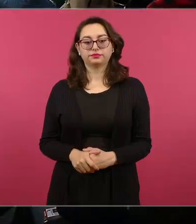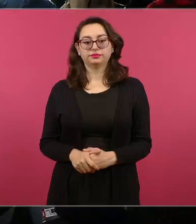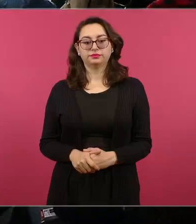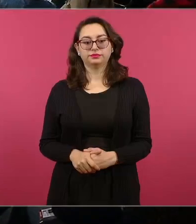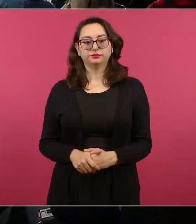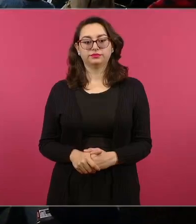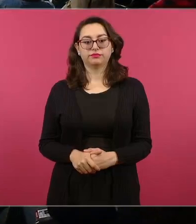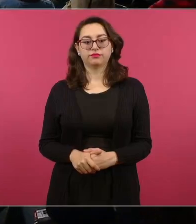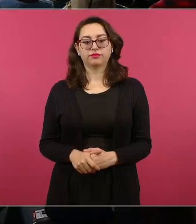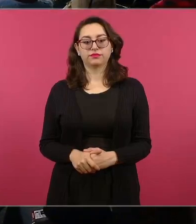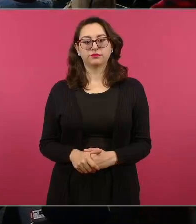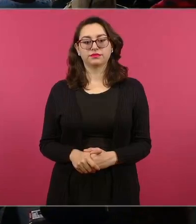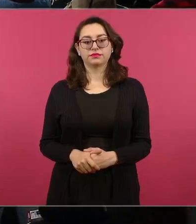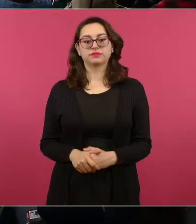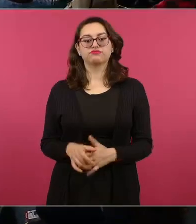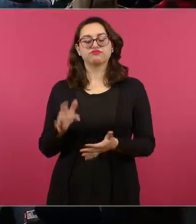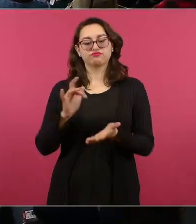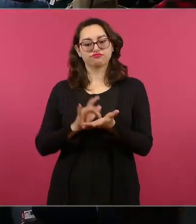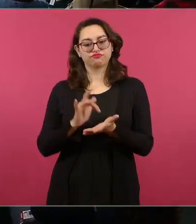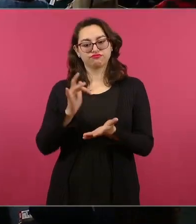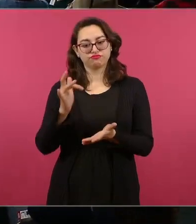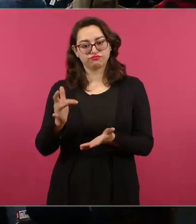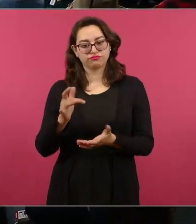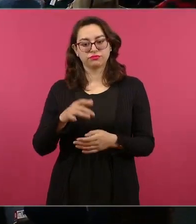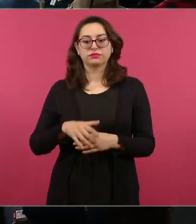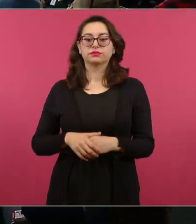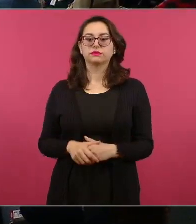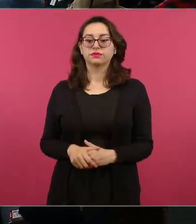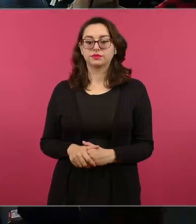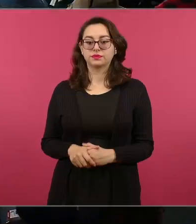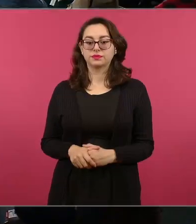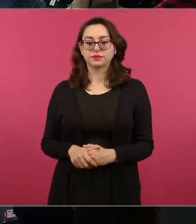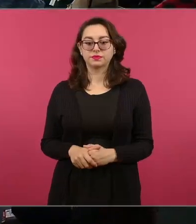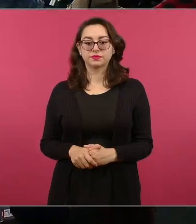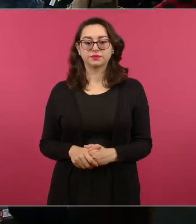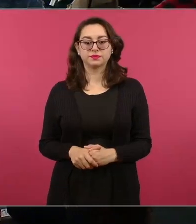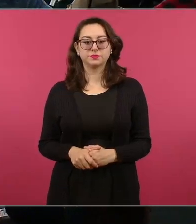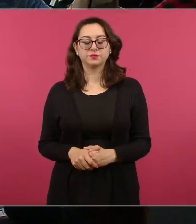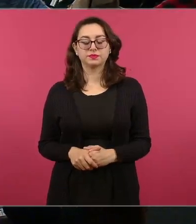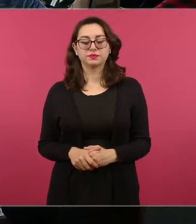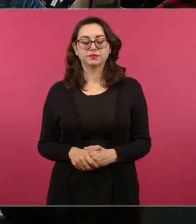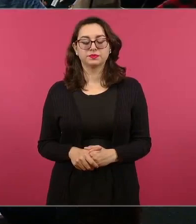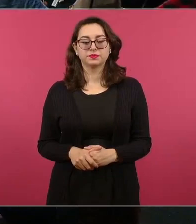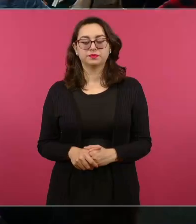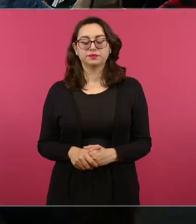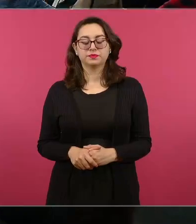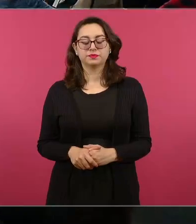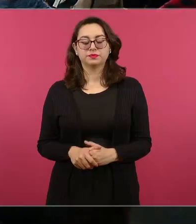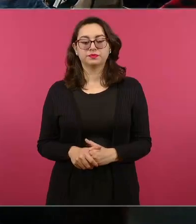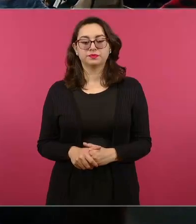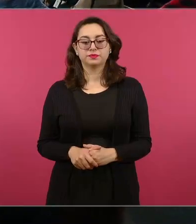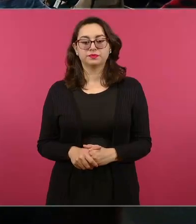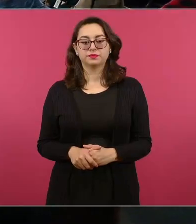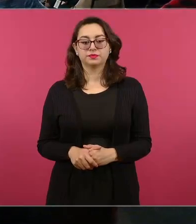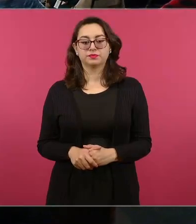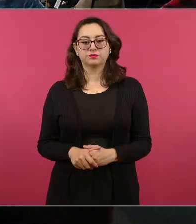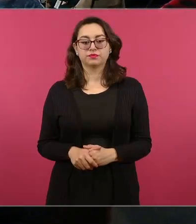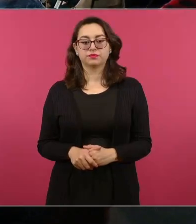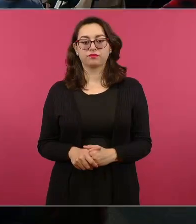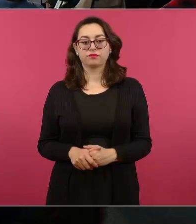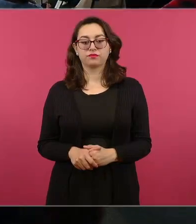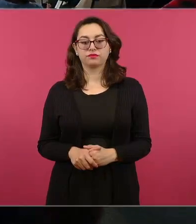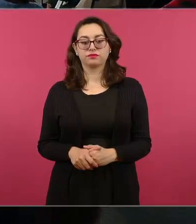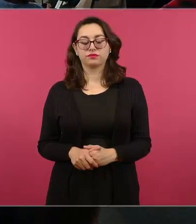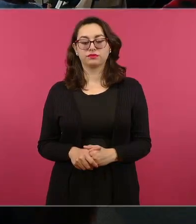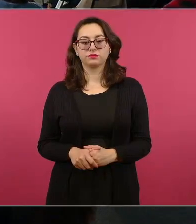Gracias por darme la palabra. El día de ayer estaba usted platicando algo sobre, nos estaba comentando sobre los medios, sobre